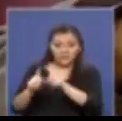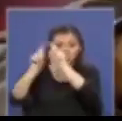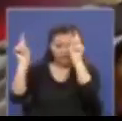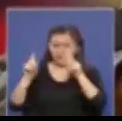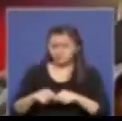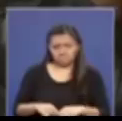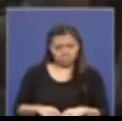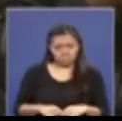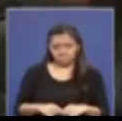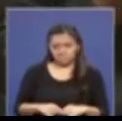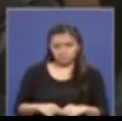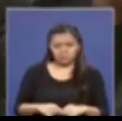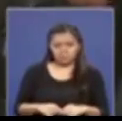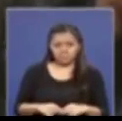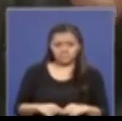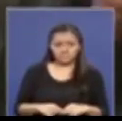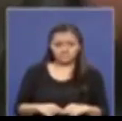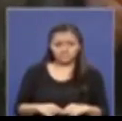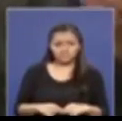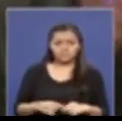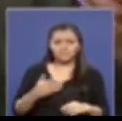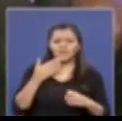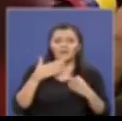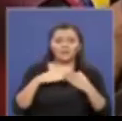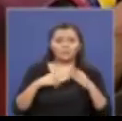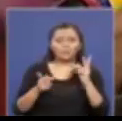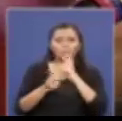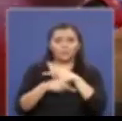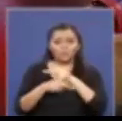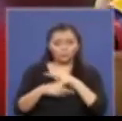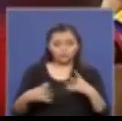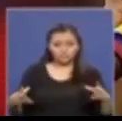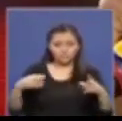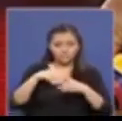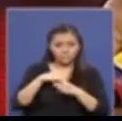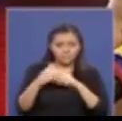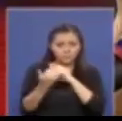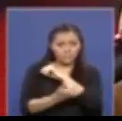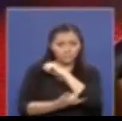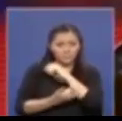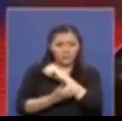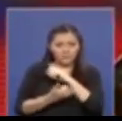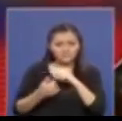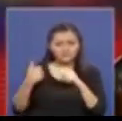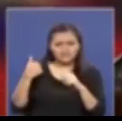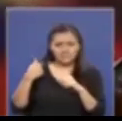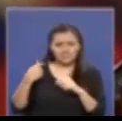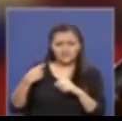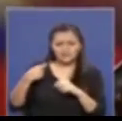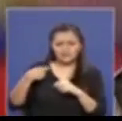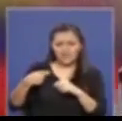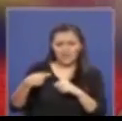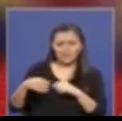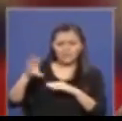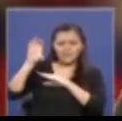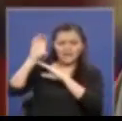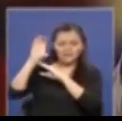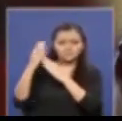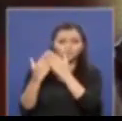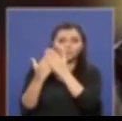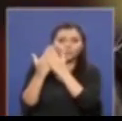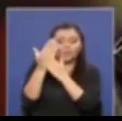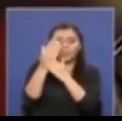si no hubiera tanta acumulación de medios de producción en el país, si tuviéramos un capitalismo verdaderamente moderno, como en Estados